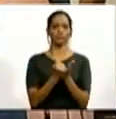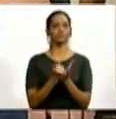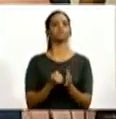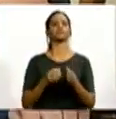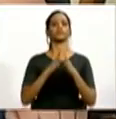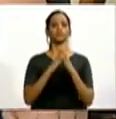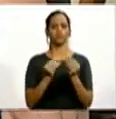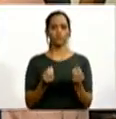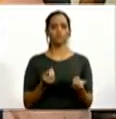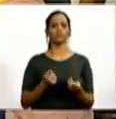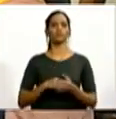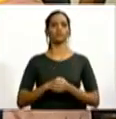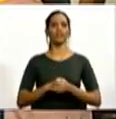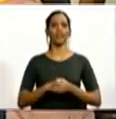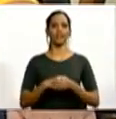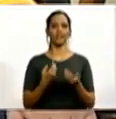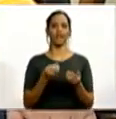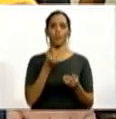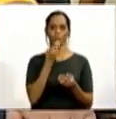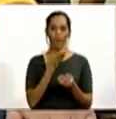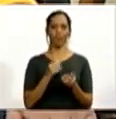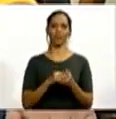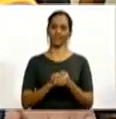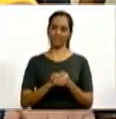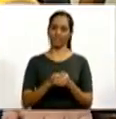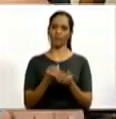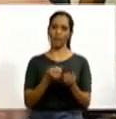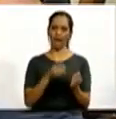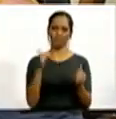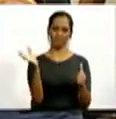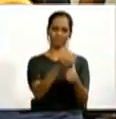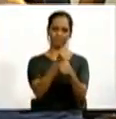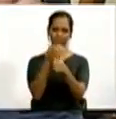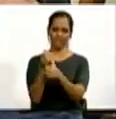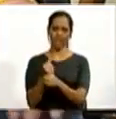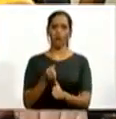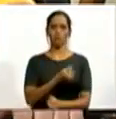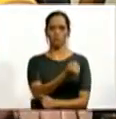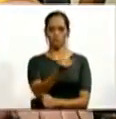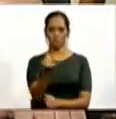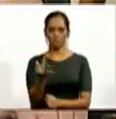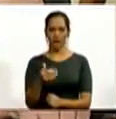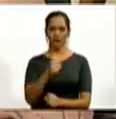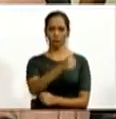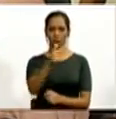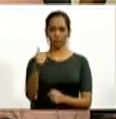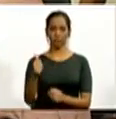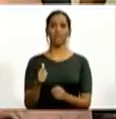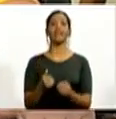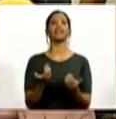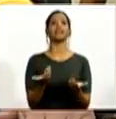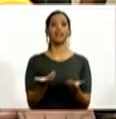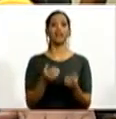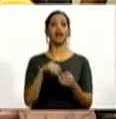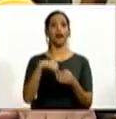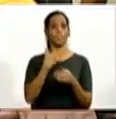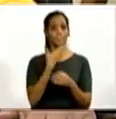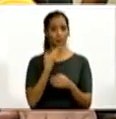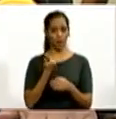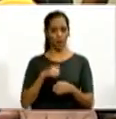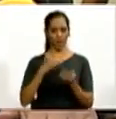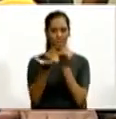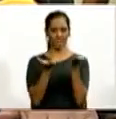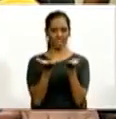esas mafias. Sí. Y qué bueno que se van cayendo uno a uno. Que se van cayendo uno a uno y que ha mejorado muchísimo el sistema. Bueno, de un tiempo para acá,